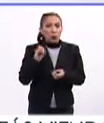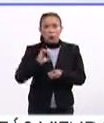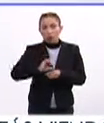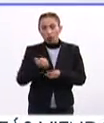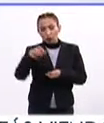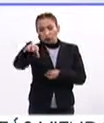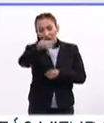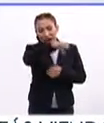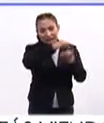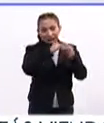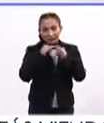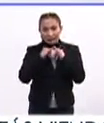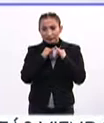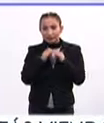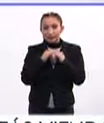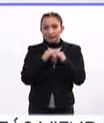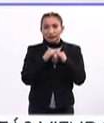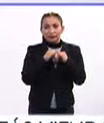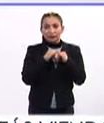otros institutos